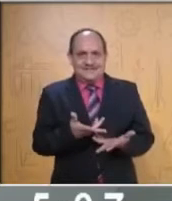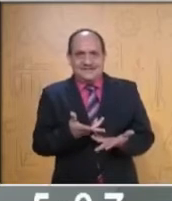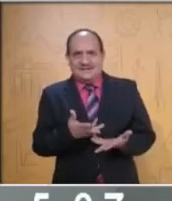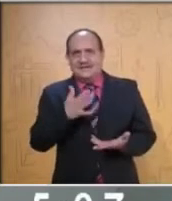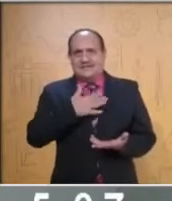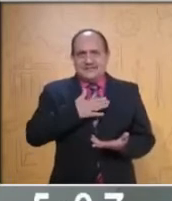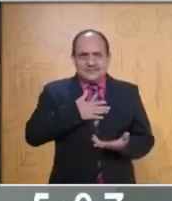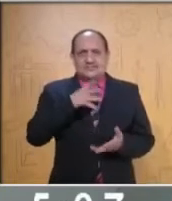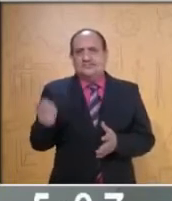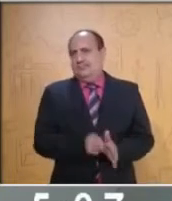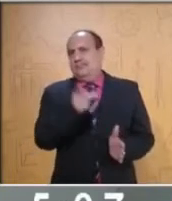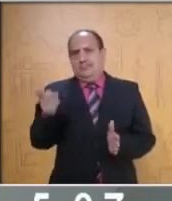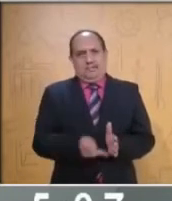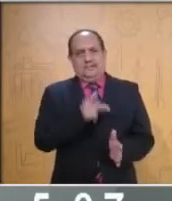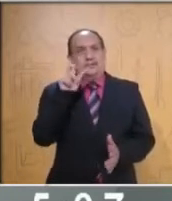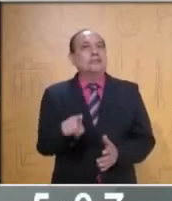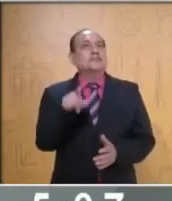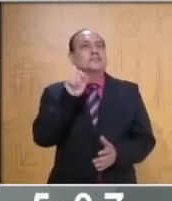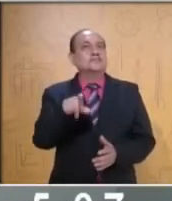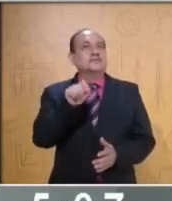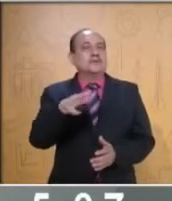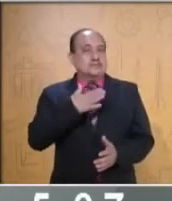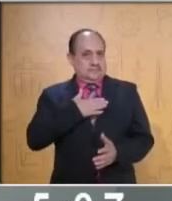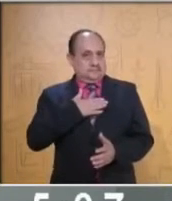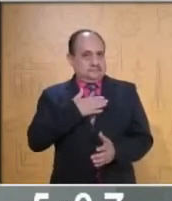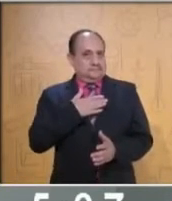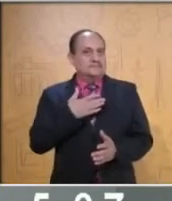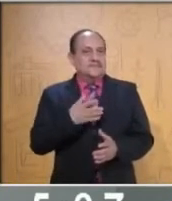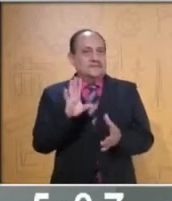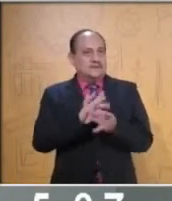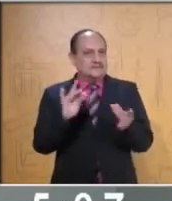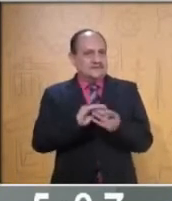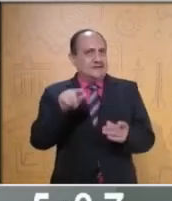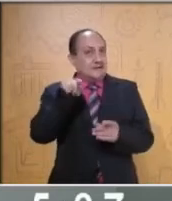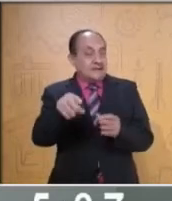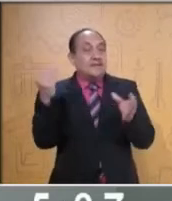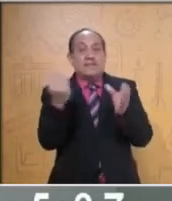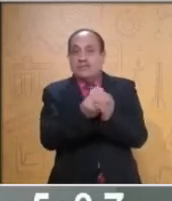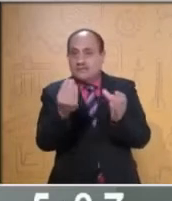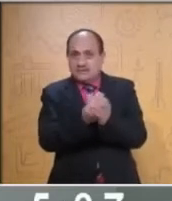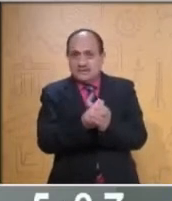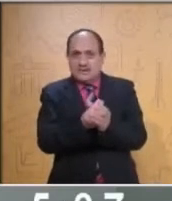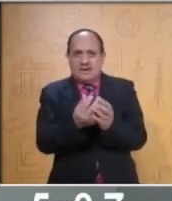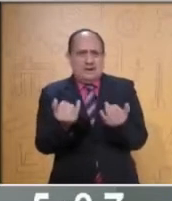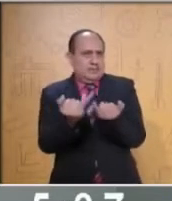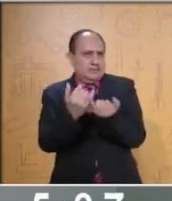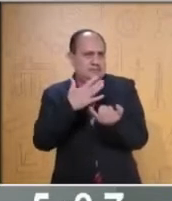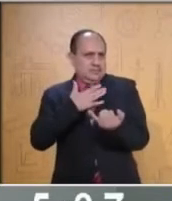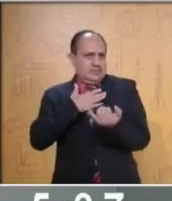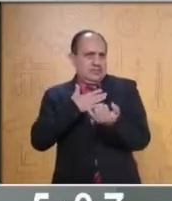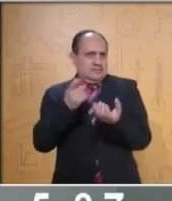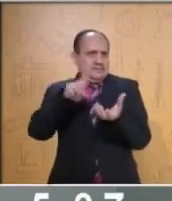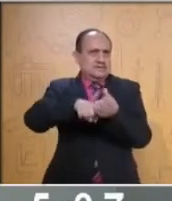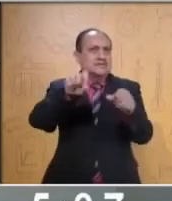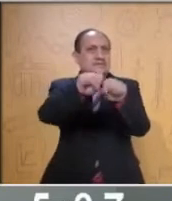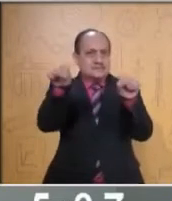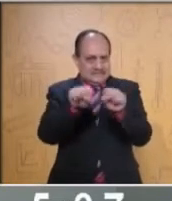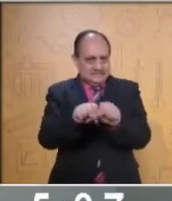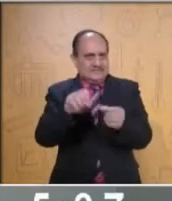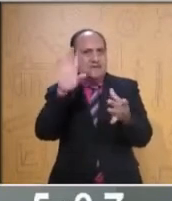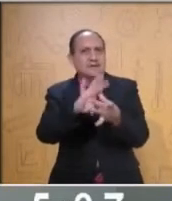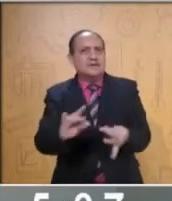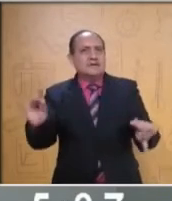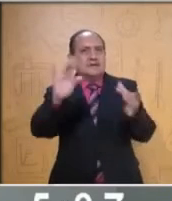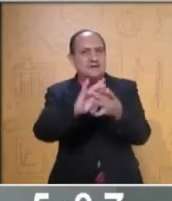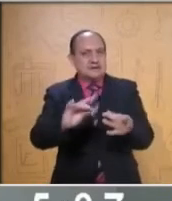sea muy repetitiva en lo que yo estoy manejando, es porque esta es una clase como si yo estuviera en el aula. Tenemos que explicar